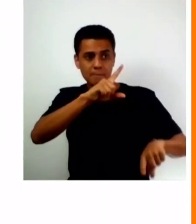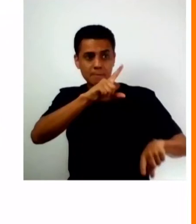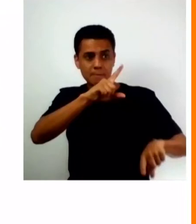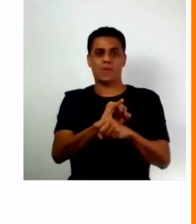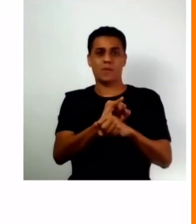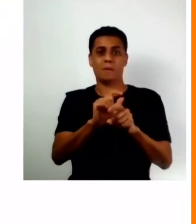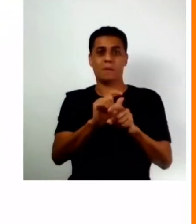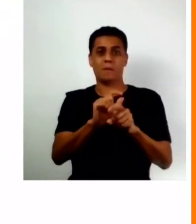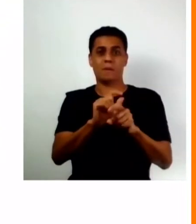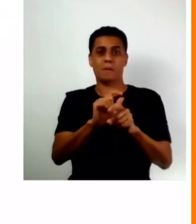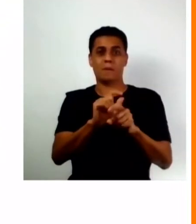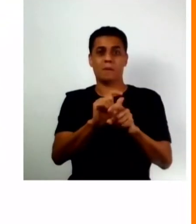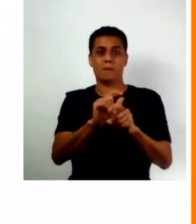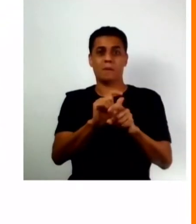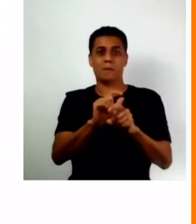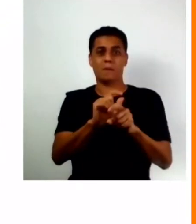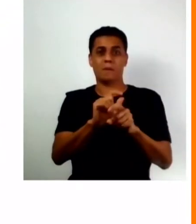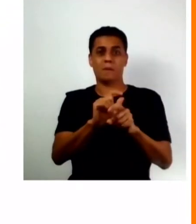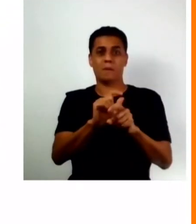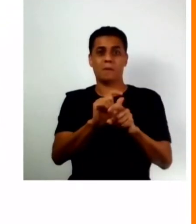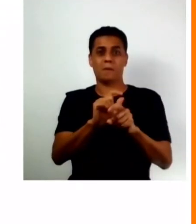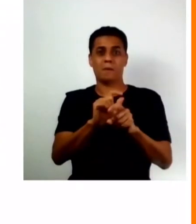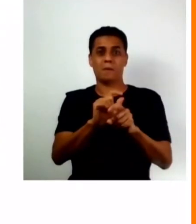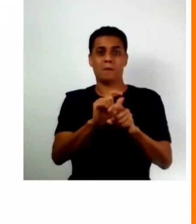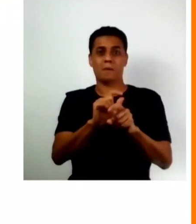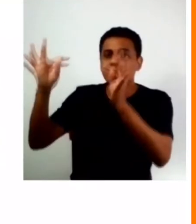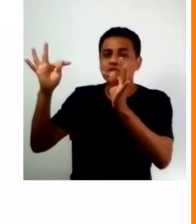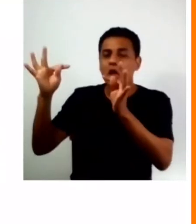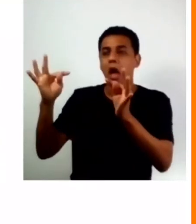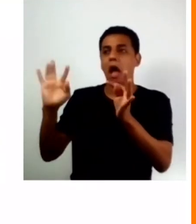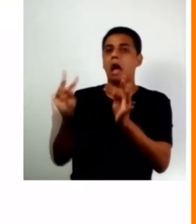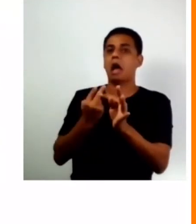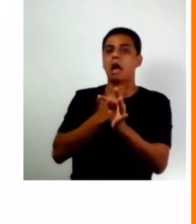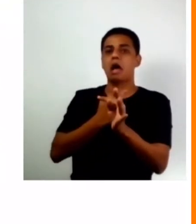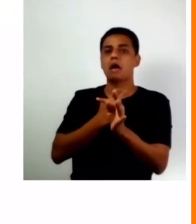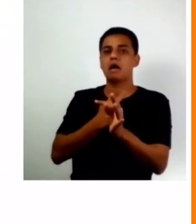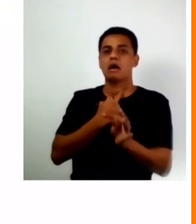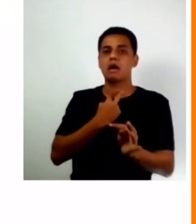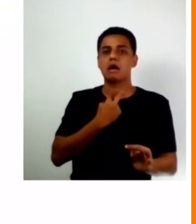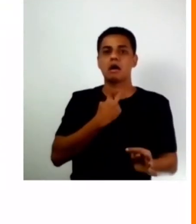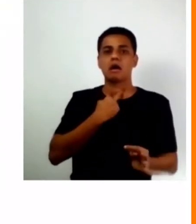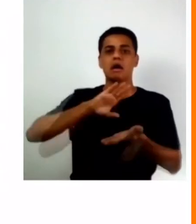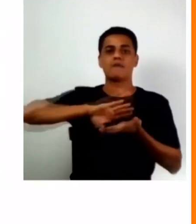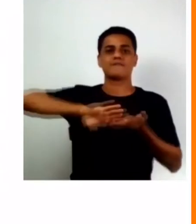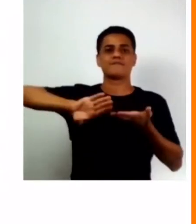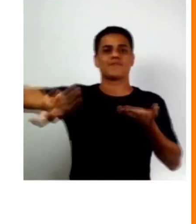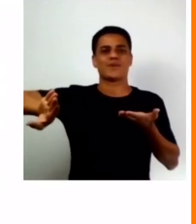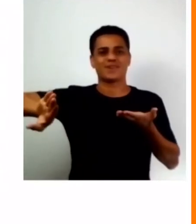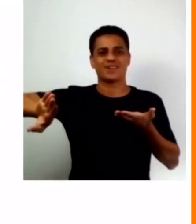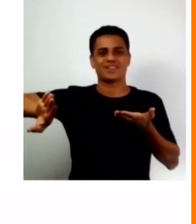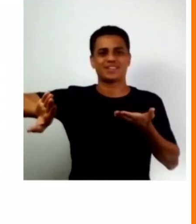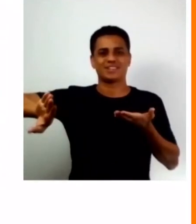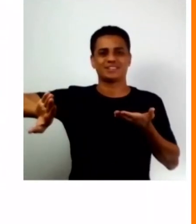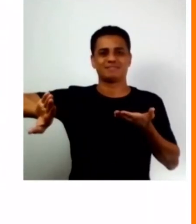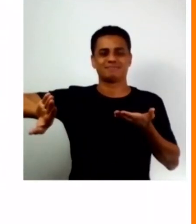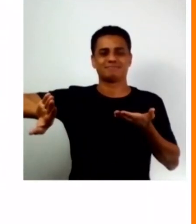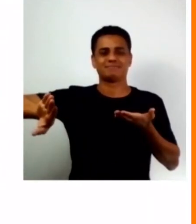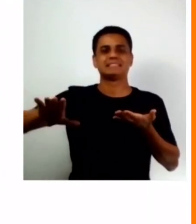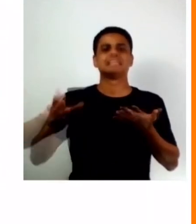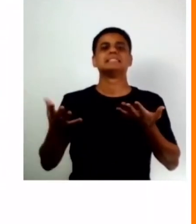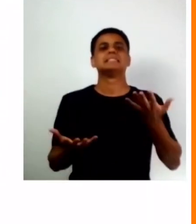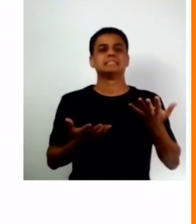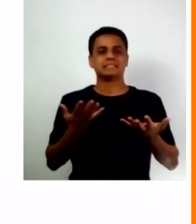la tecnologia non responde a isto e, por tanto, hemos visto que hemos hecho una forma de vida, hemos ido